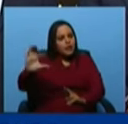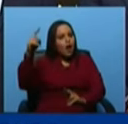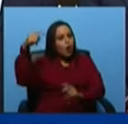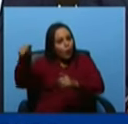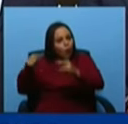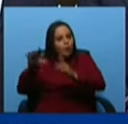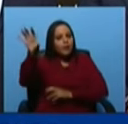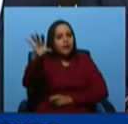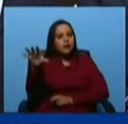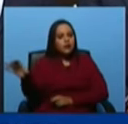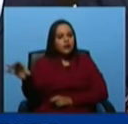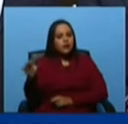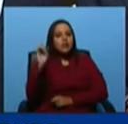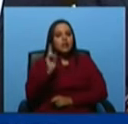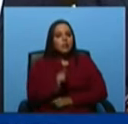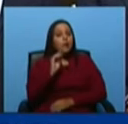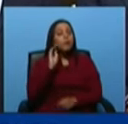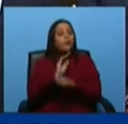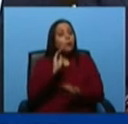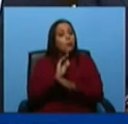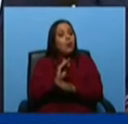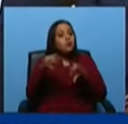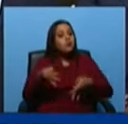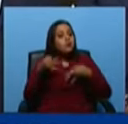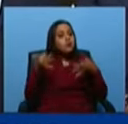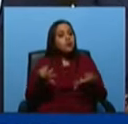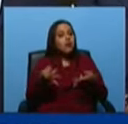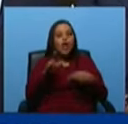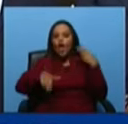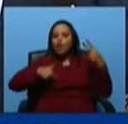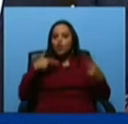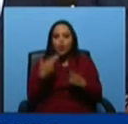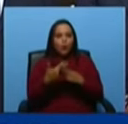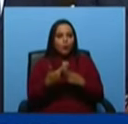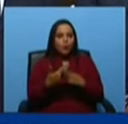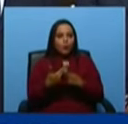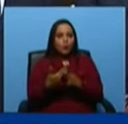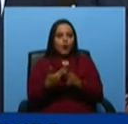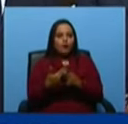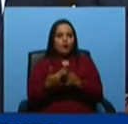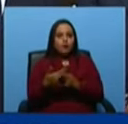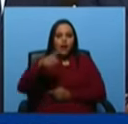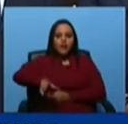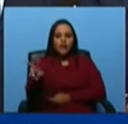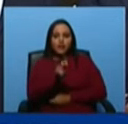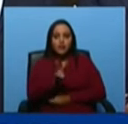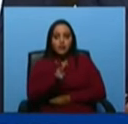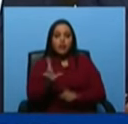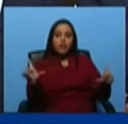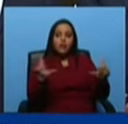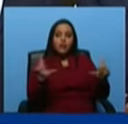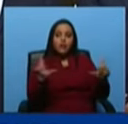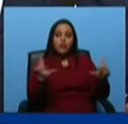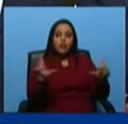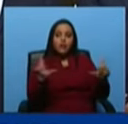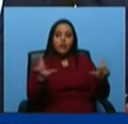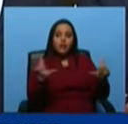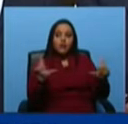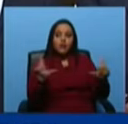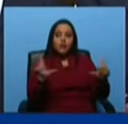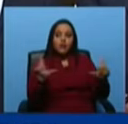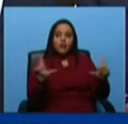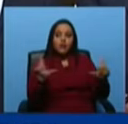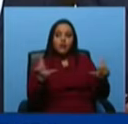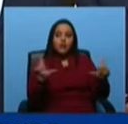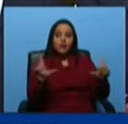países y practicamos la prudencia nunca la llamada diplomacia de micrófono jamás verán la llamada